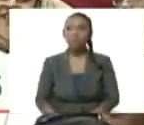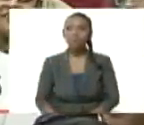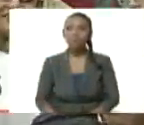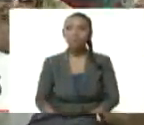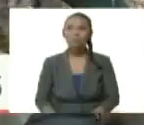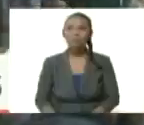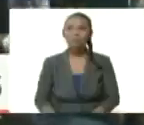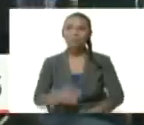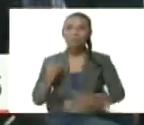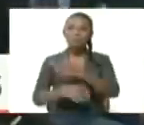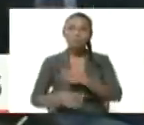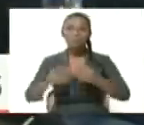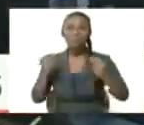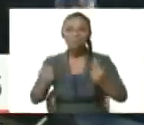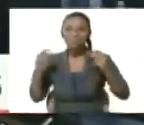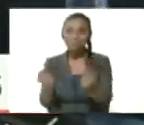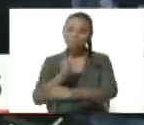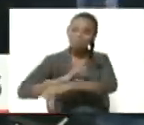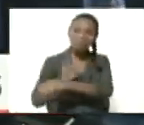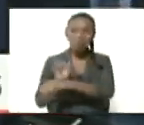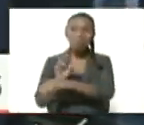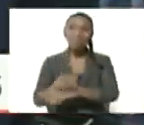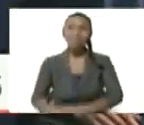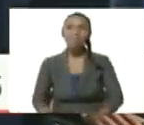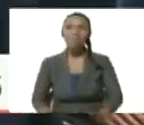Vamos a la acción acelerada, compañero.